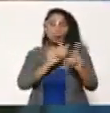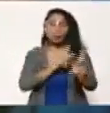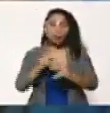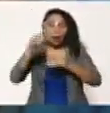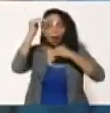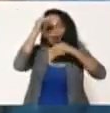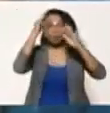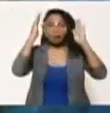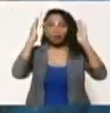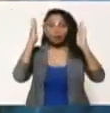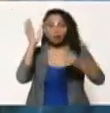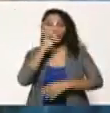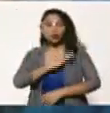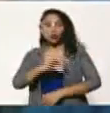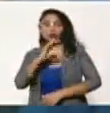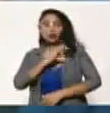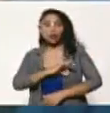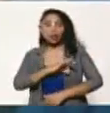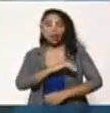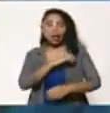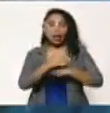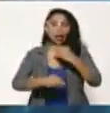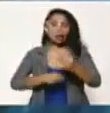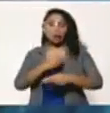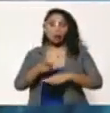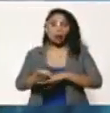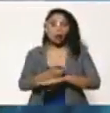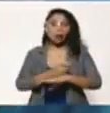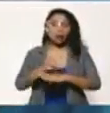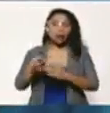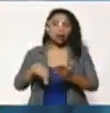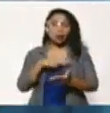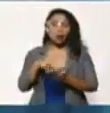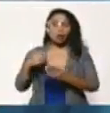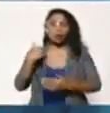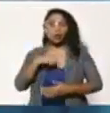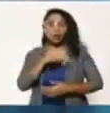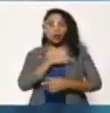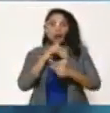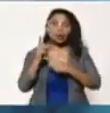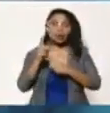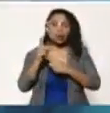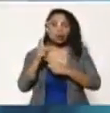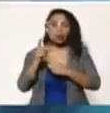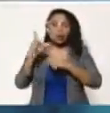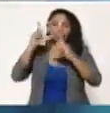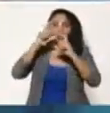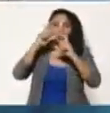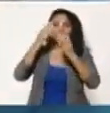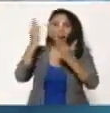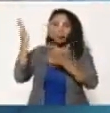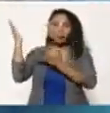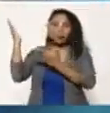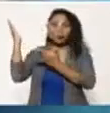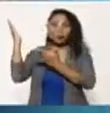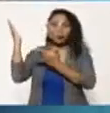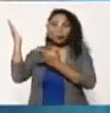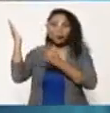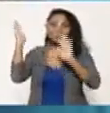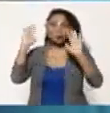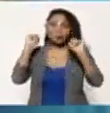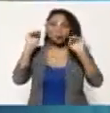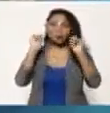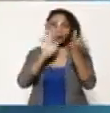atención social ejecutado por el gobierno nacional nosotros con estas imágenes vamos a estar en este